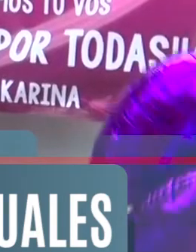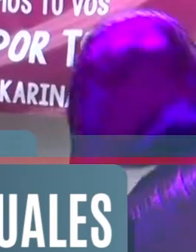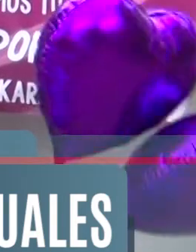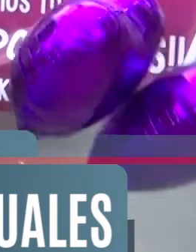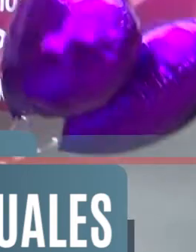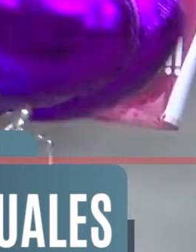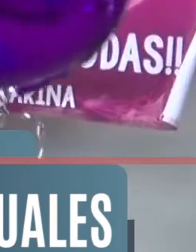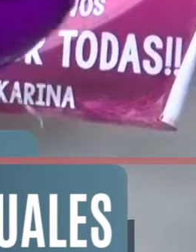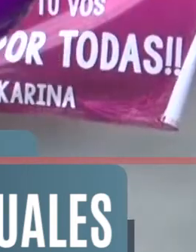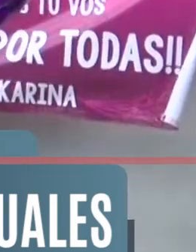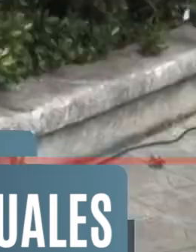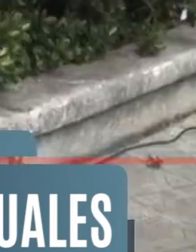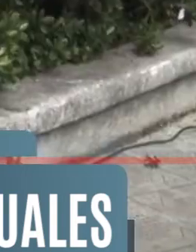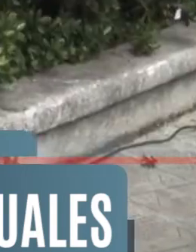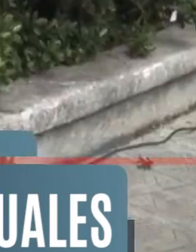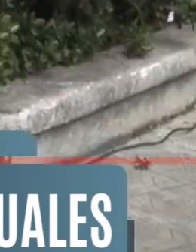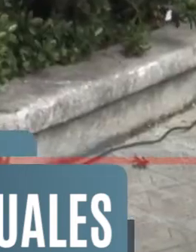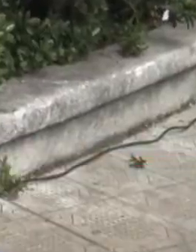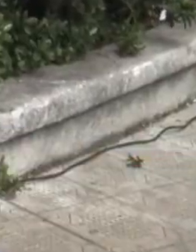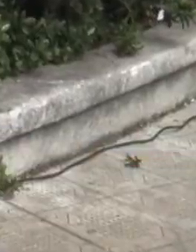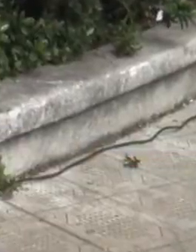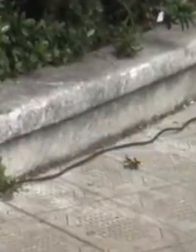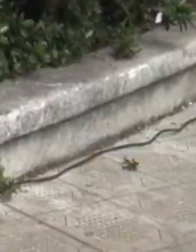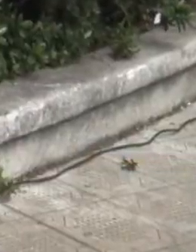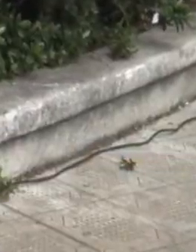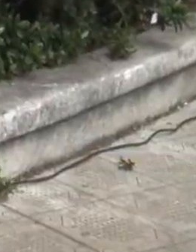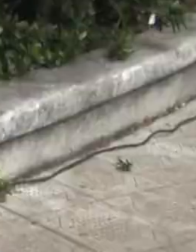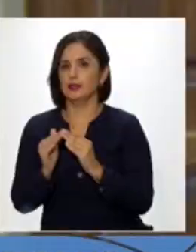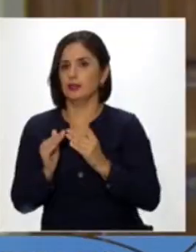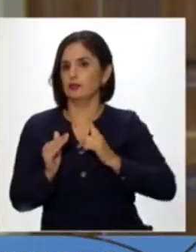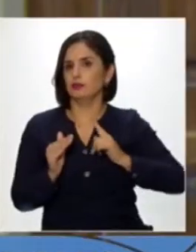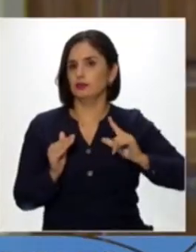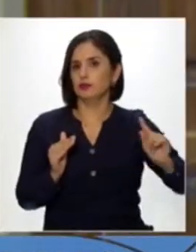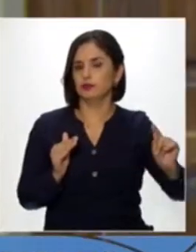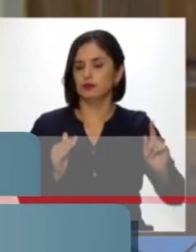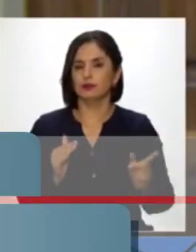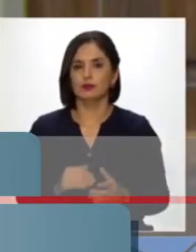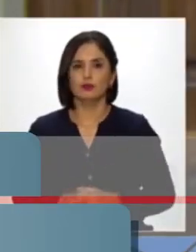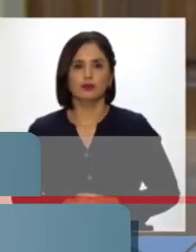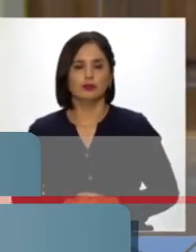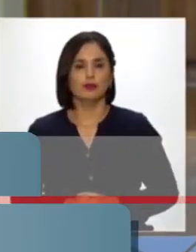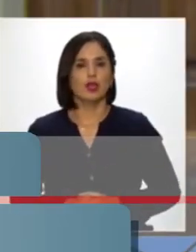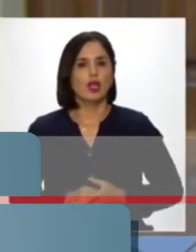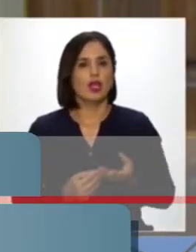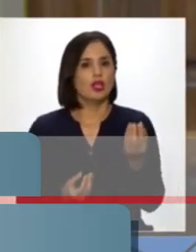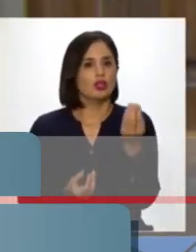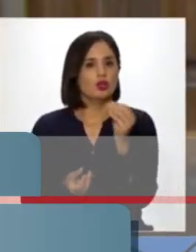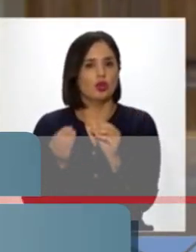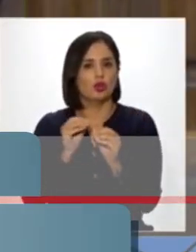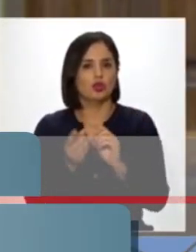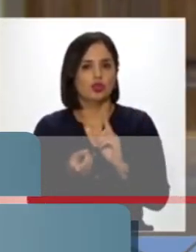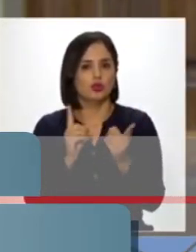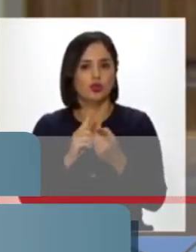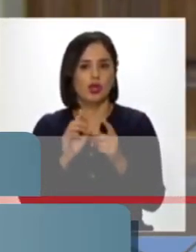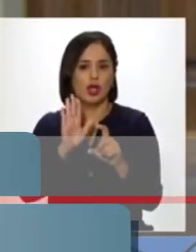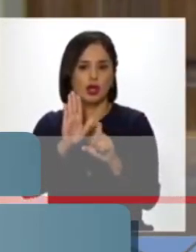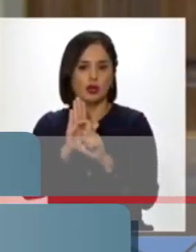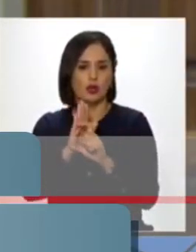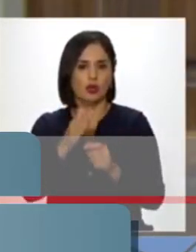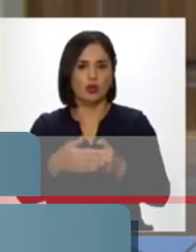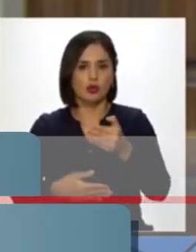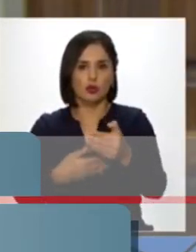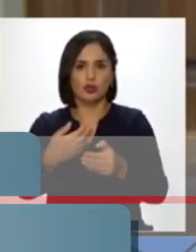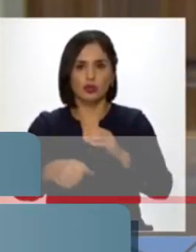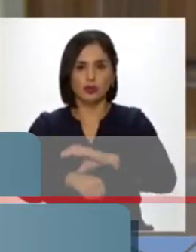produce la muerte de tres años y un día hasta diez años se introducen modificaciones al código procesal penal para aumentar